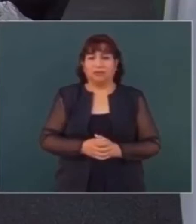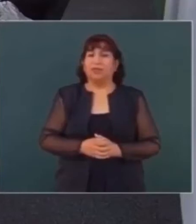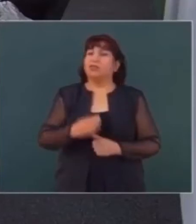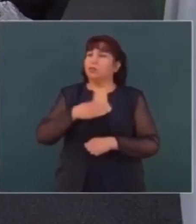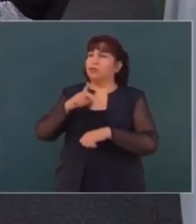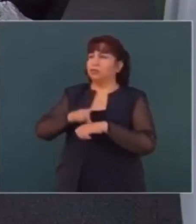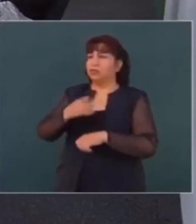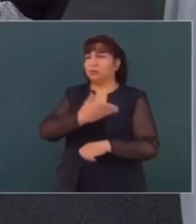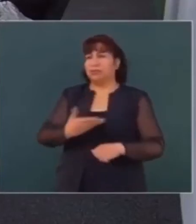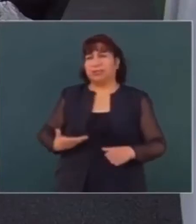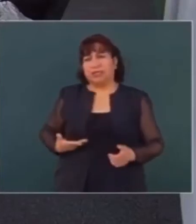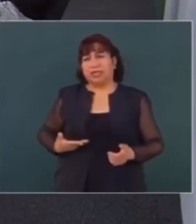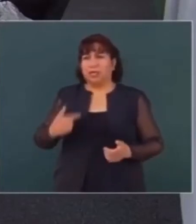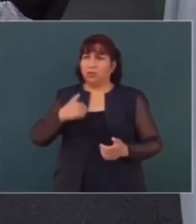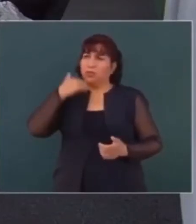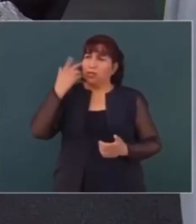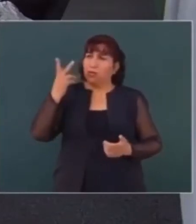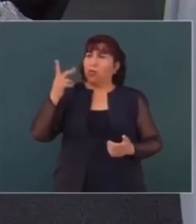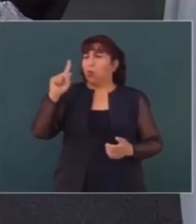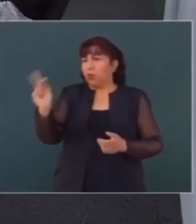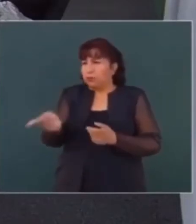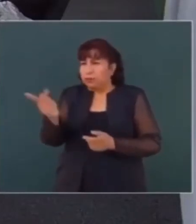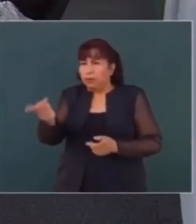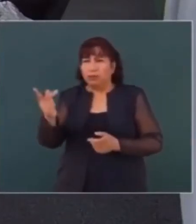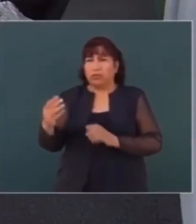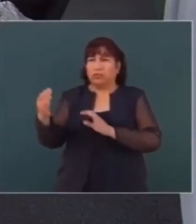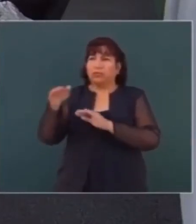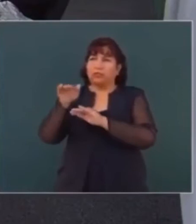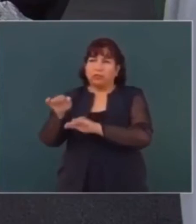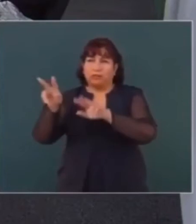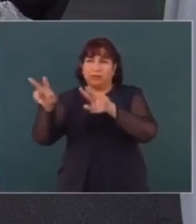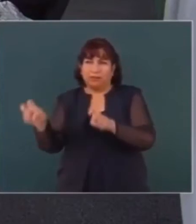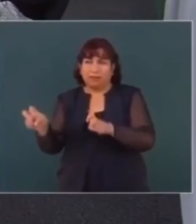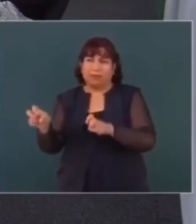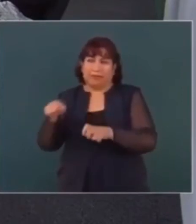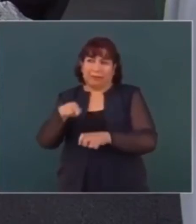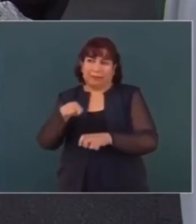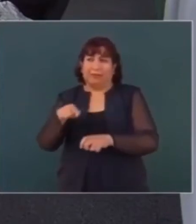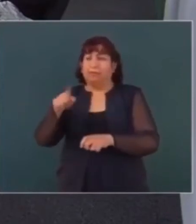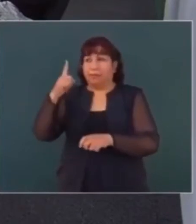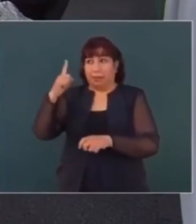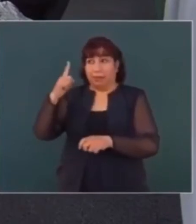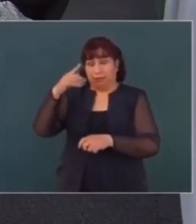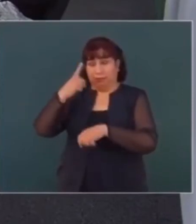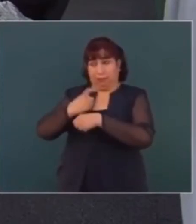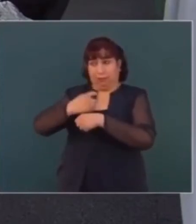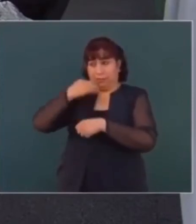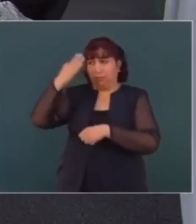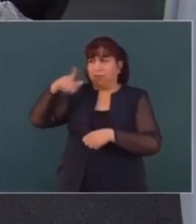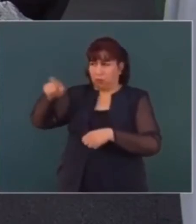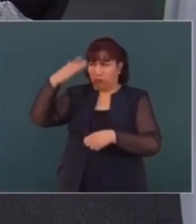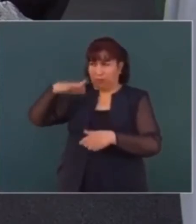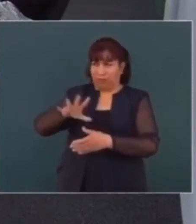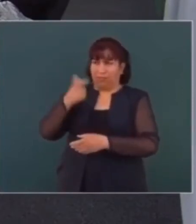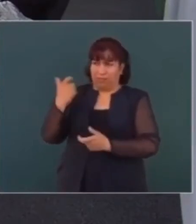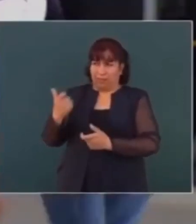Buenos días, presidente. Yo quería también hacerle algunas preguntas acerca de este tema. Lo primero es saber si usted sabía de este dinero